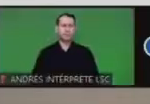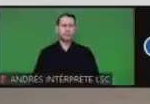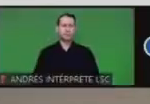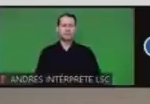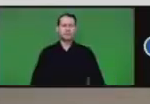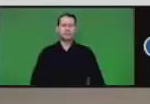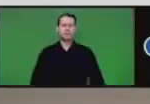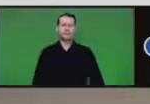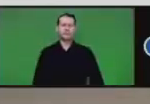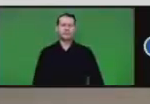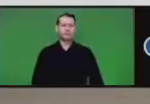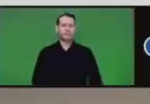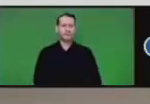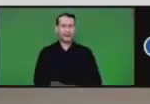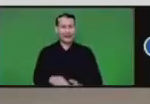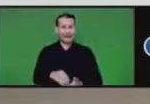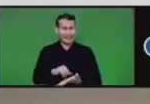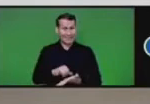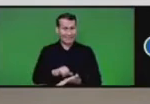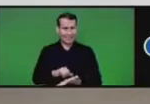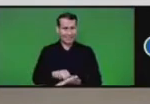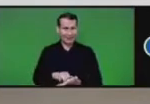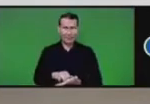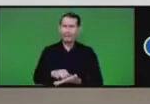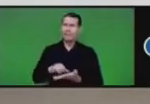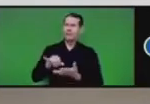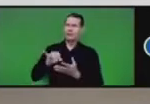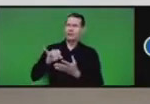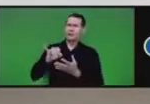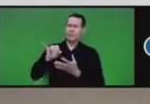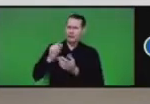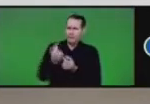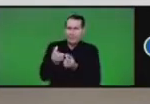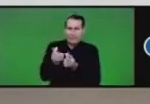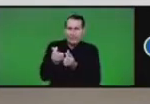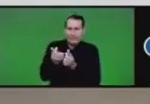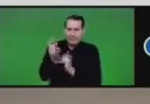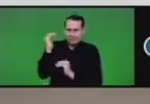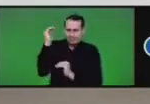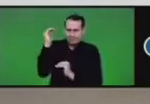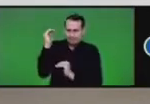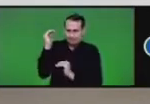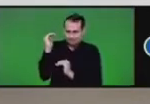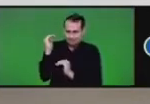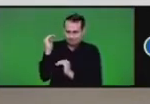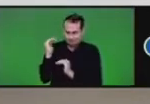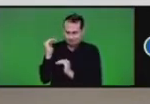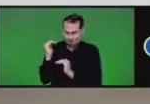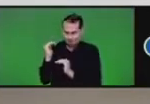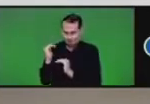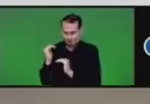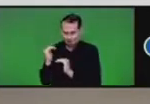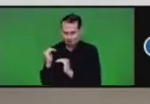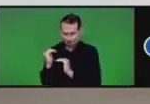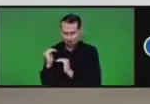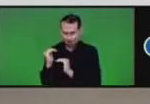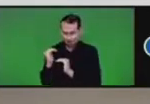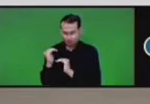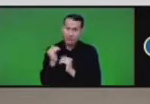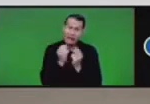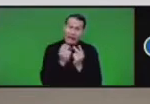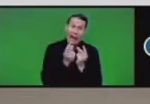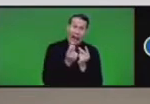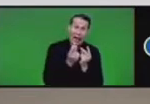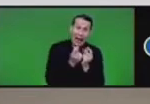Usando esa capacidad y esa bajada en el costo por gigabit por segundo, hemos podido ofrecer varios servicios nuevos. Y